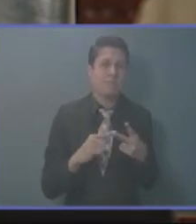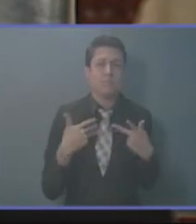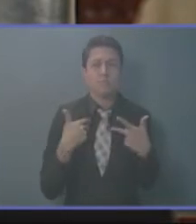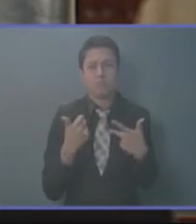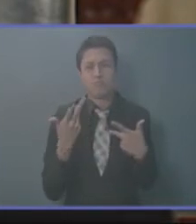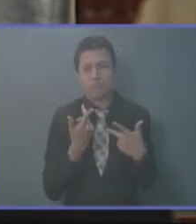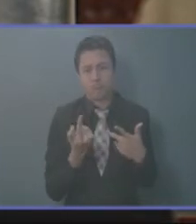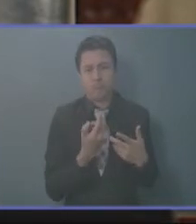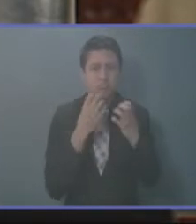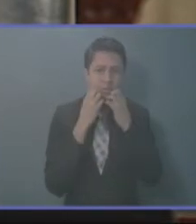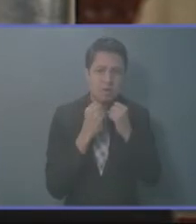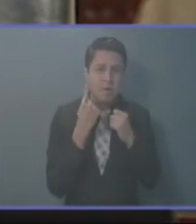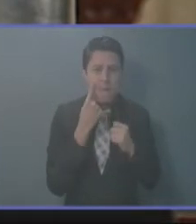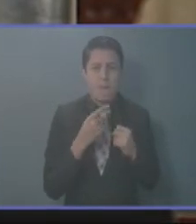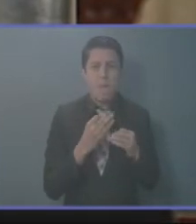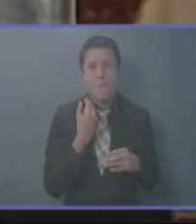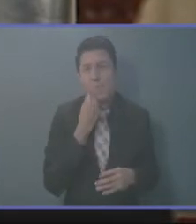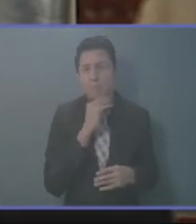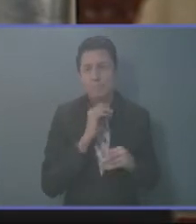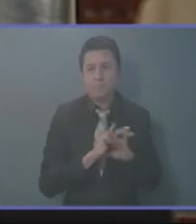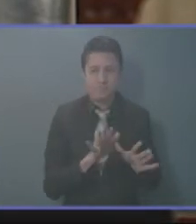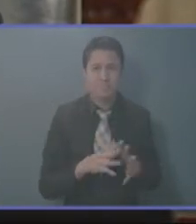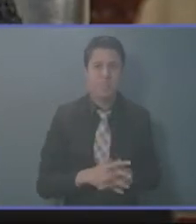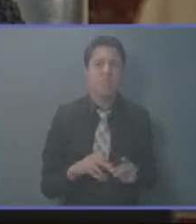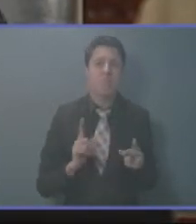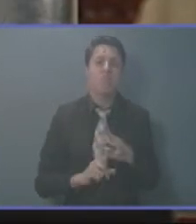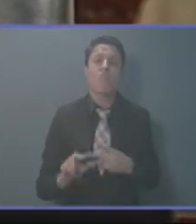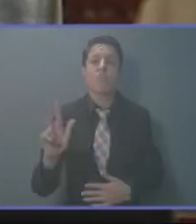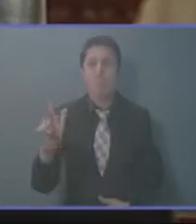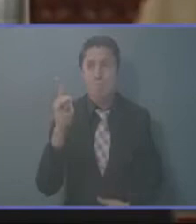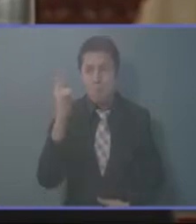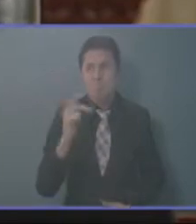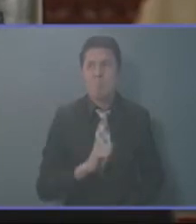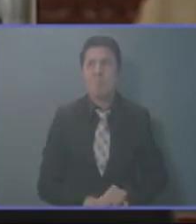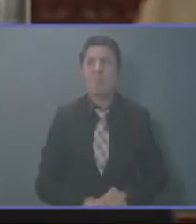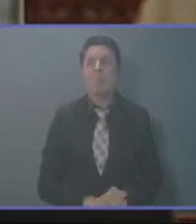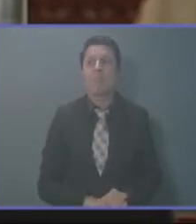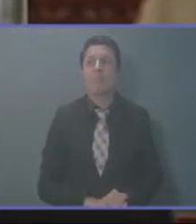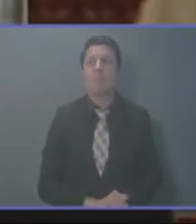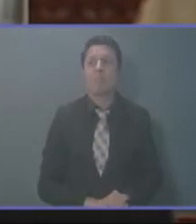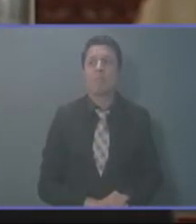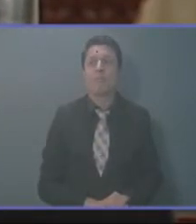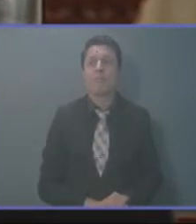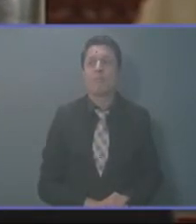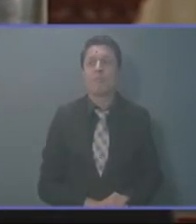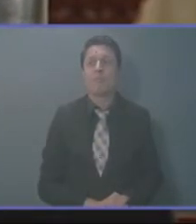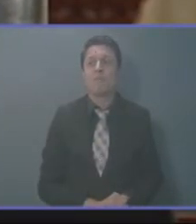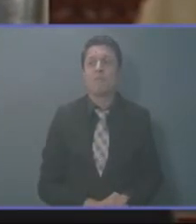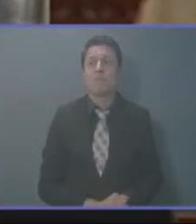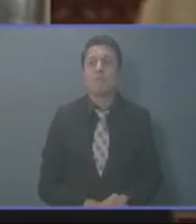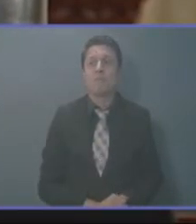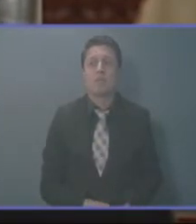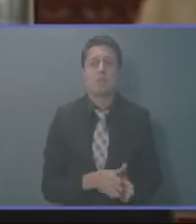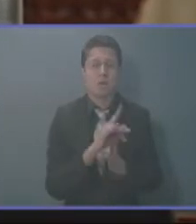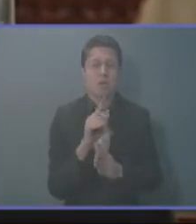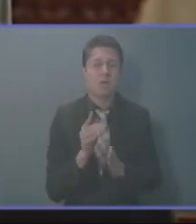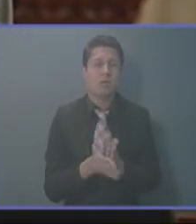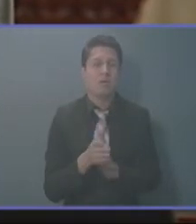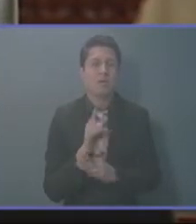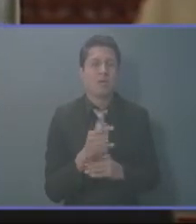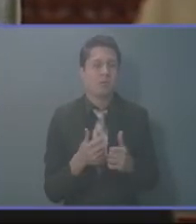los habitantes del país ante la pandemia. Tercero, violación al principio de separación de poderes,